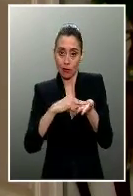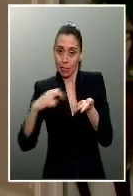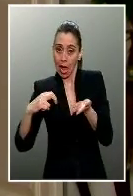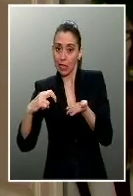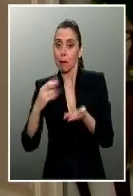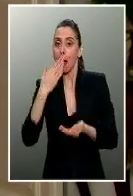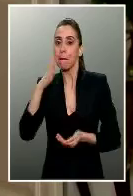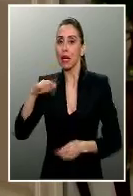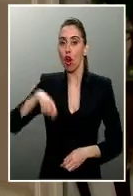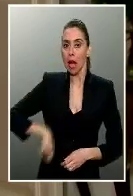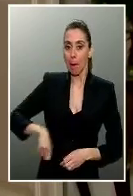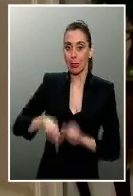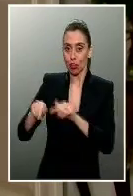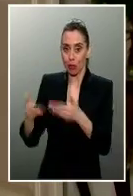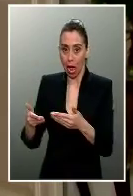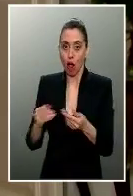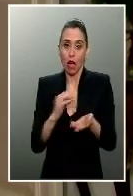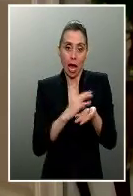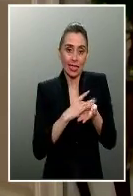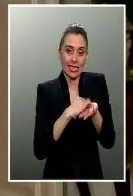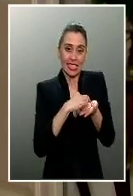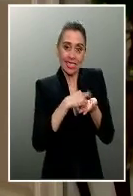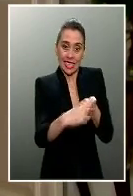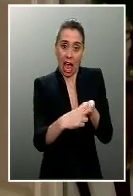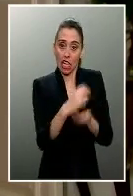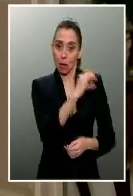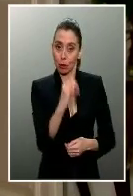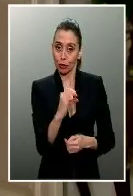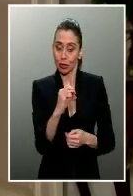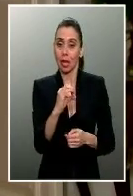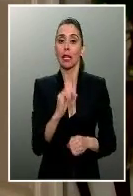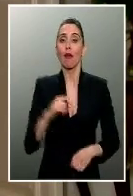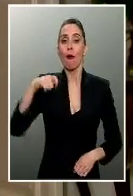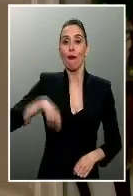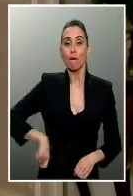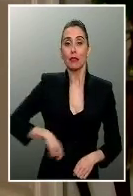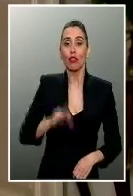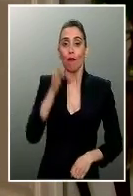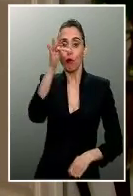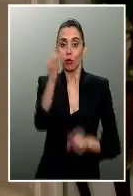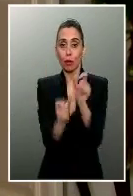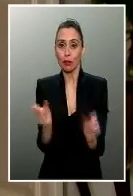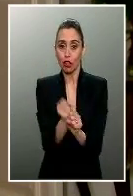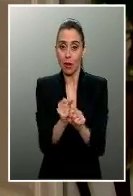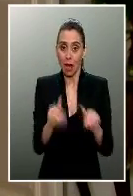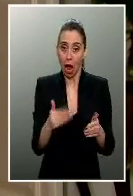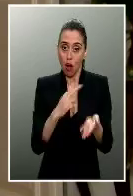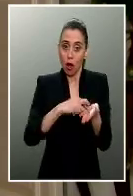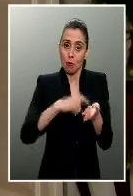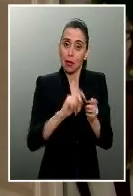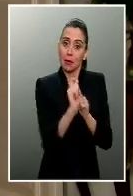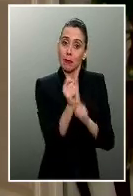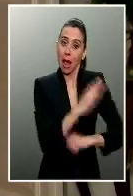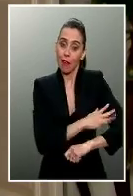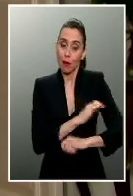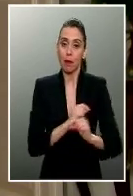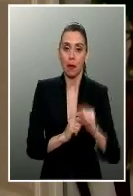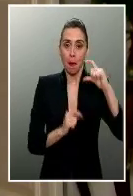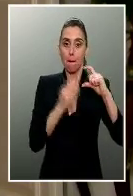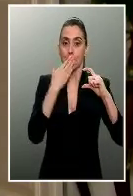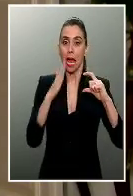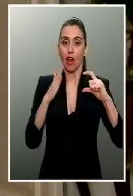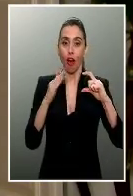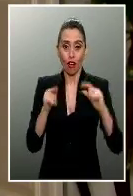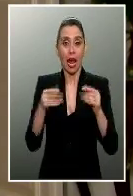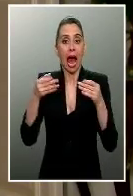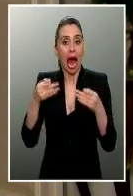y otra parte será destinada a lograr más equidad en las pensiones futuras de los actuales trabajadores que cotizan de esta manera estamos